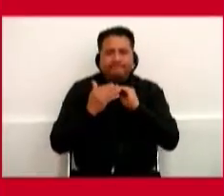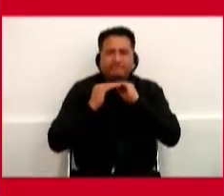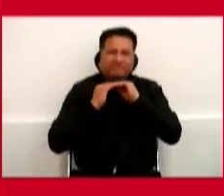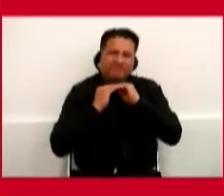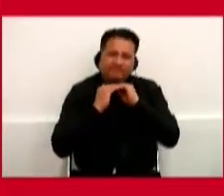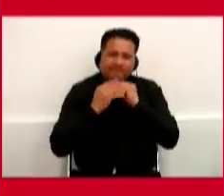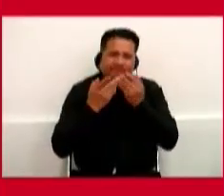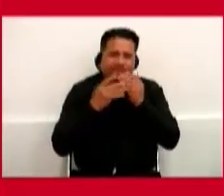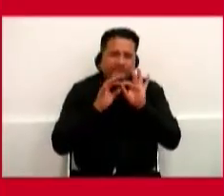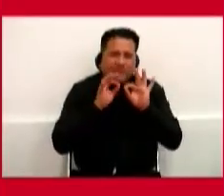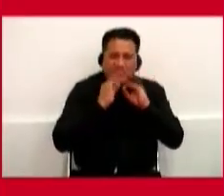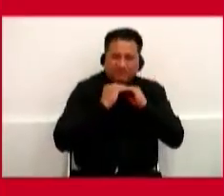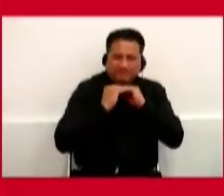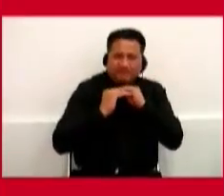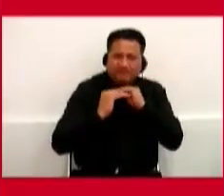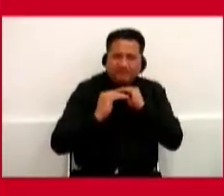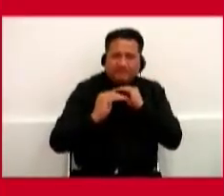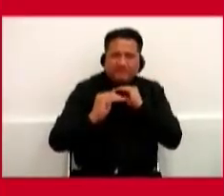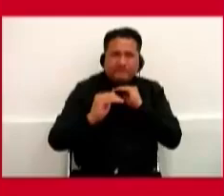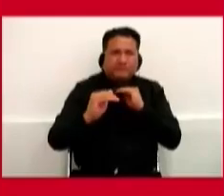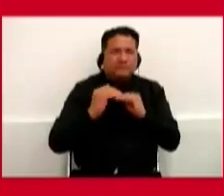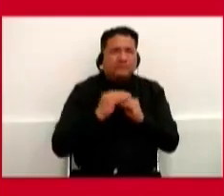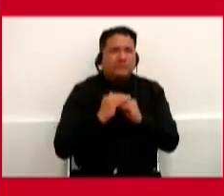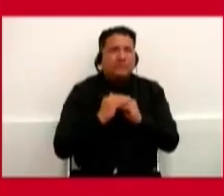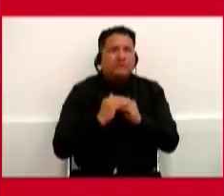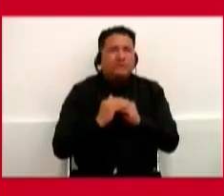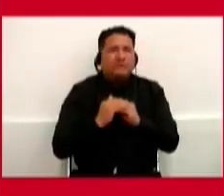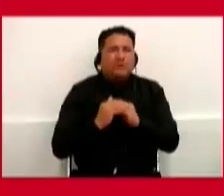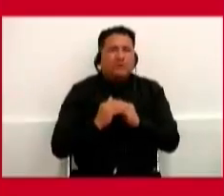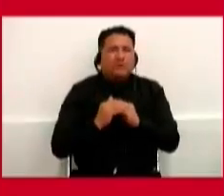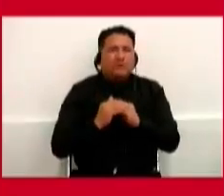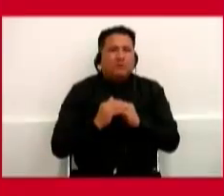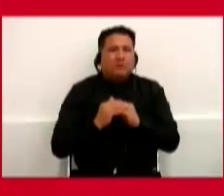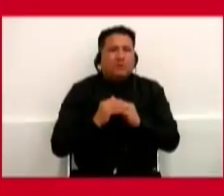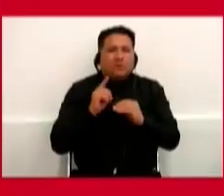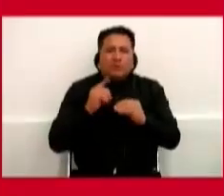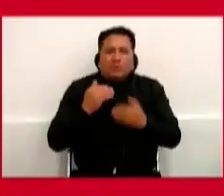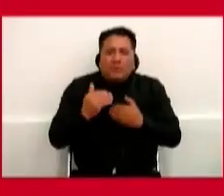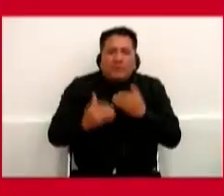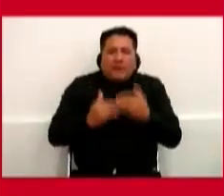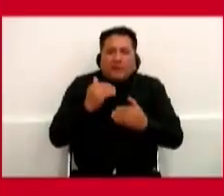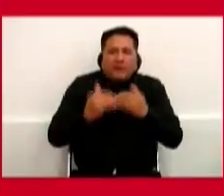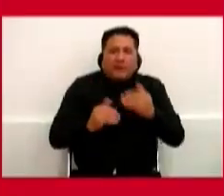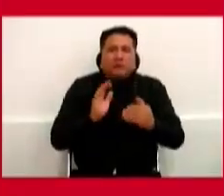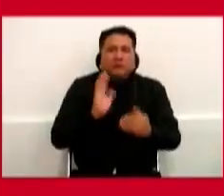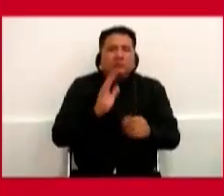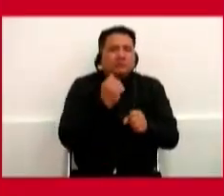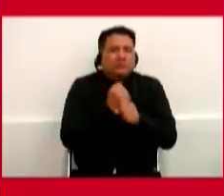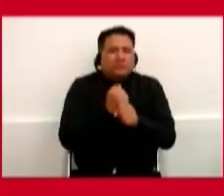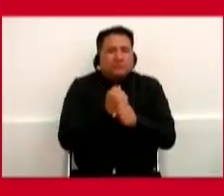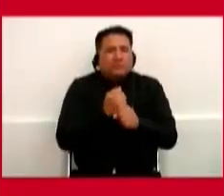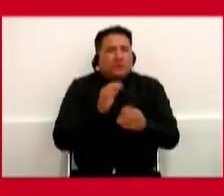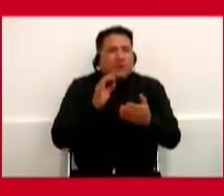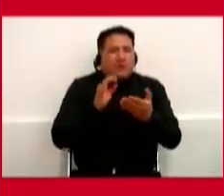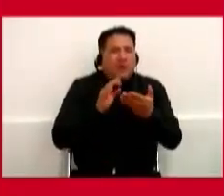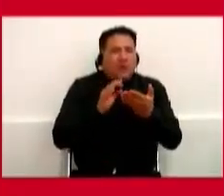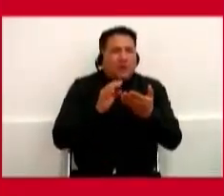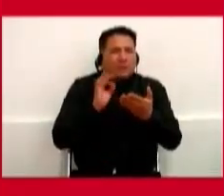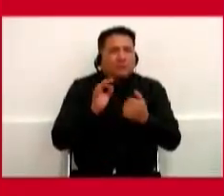no solamente se necesita para una auditoría, es parte de los procedimientos estándar que ya uno debe implementarlos, ¿no? Justamente